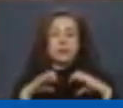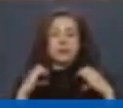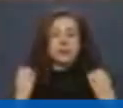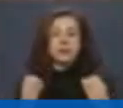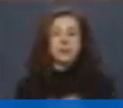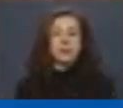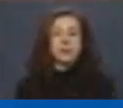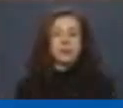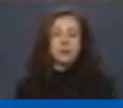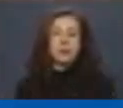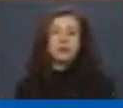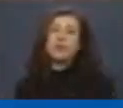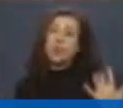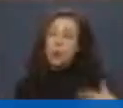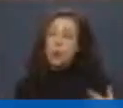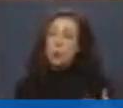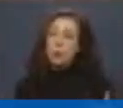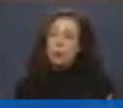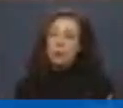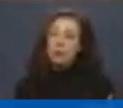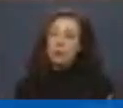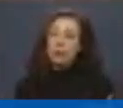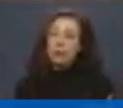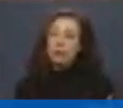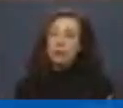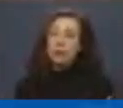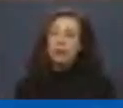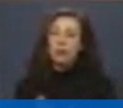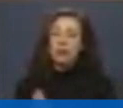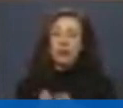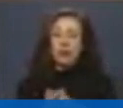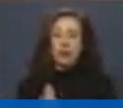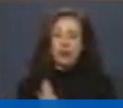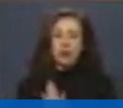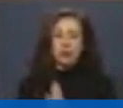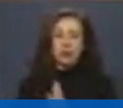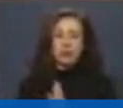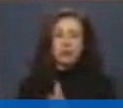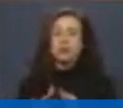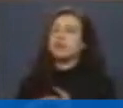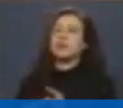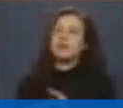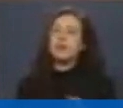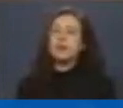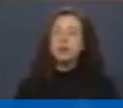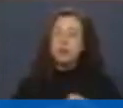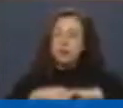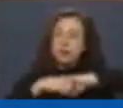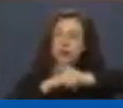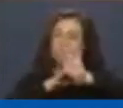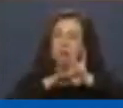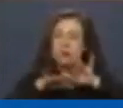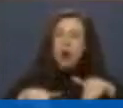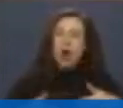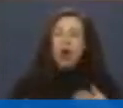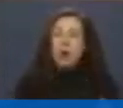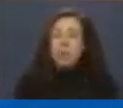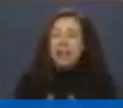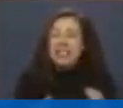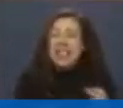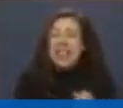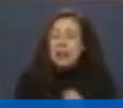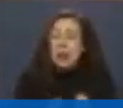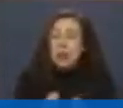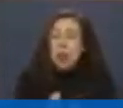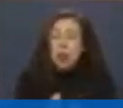Señor presidente, es importante considerar para efectos de esta iniciativa que por efecto de la pandemia se han acelerado muchos